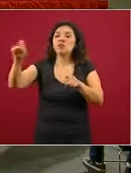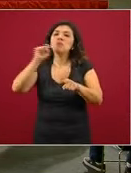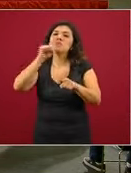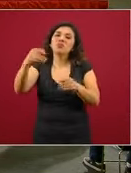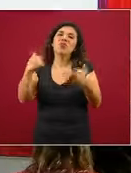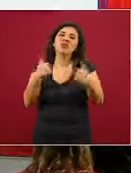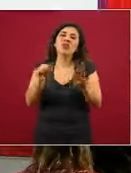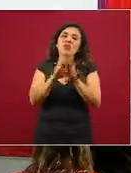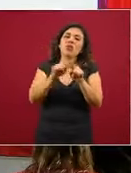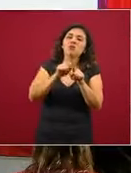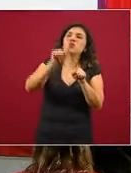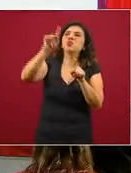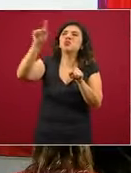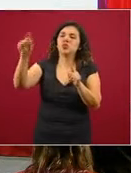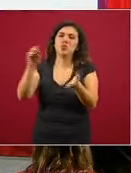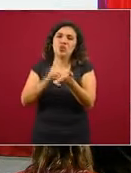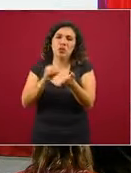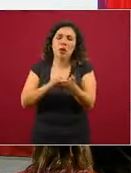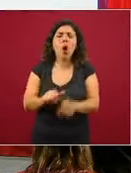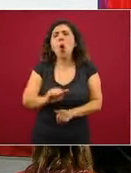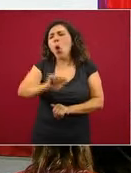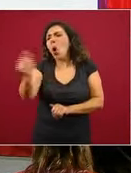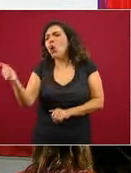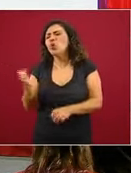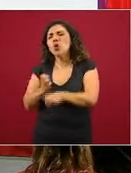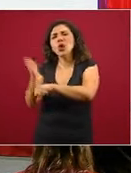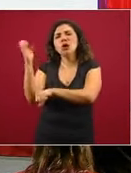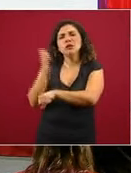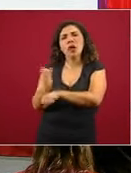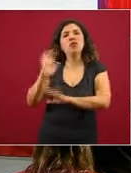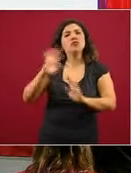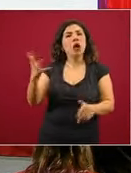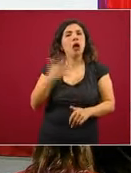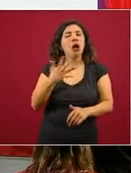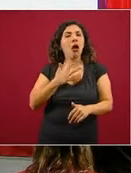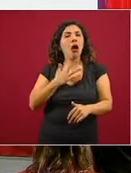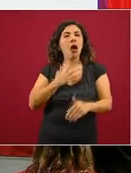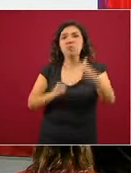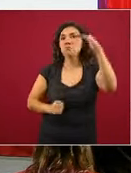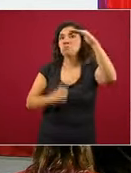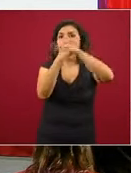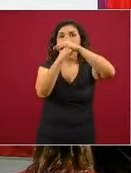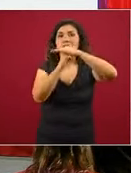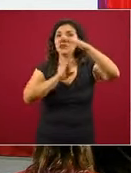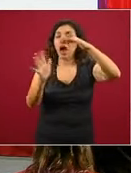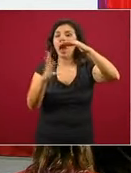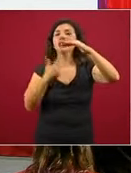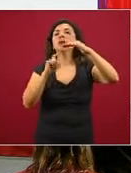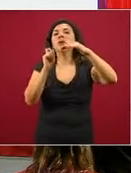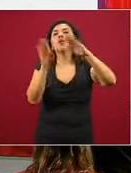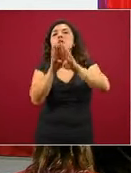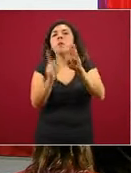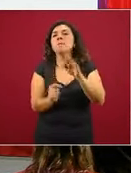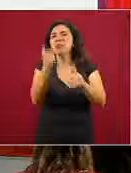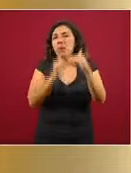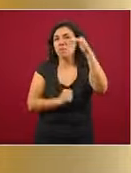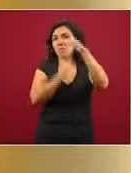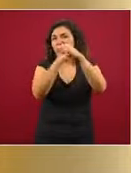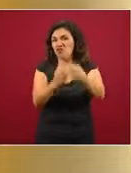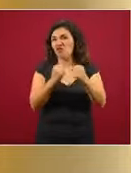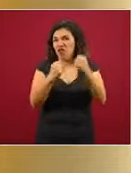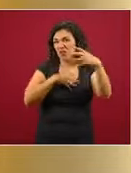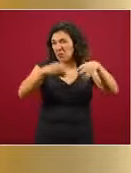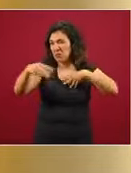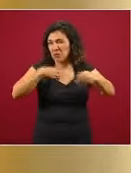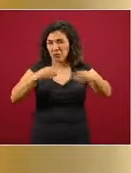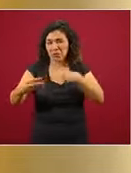esa misma tendencia. Pero hay otras entidades que ya llegaron o acaban de pasar su ACME, es decir, un primer pico, una